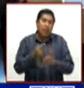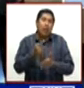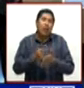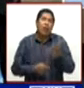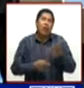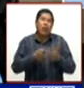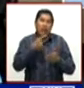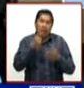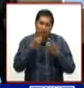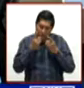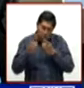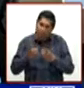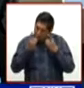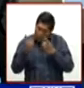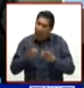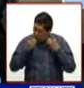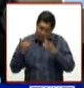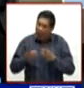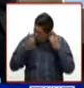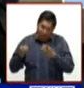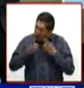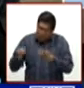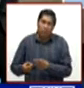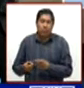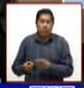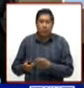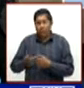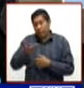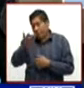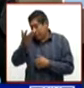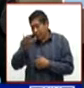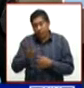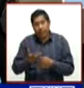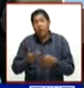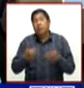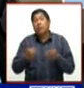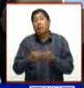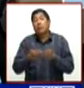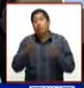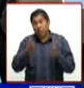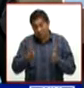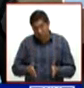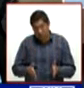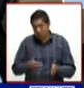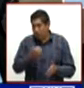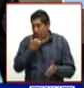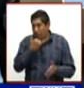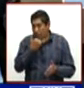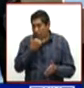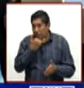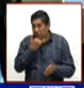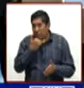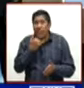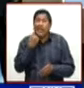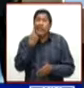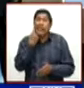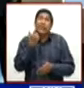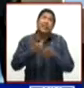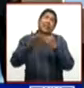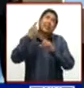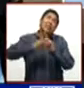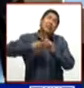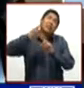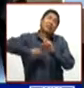había anticipado. Denuncias, denuncias, denuncias de parte de los vecinos, lo que pasaba incluso hace algunos